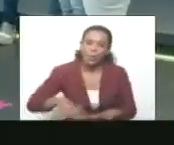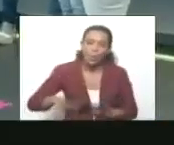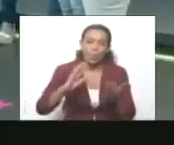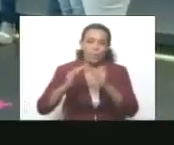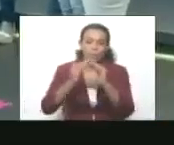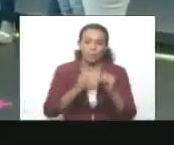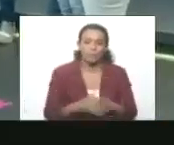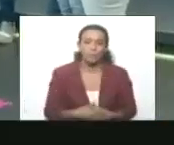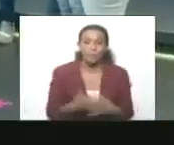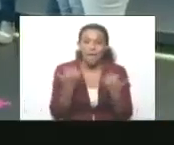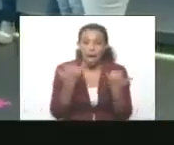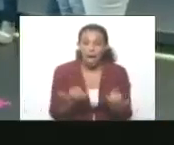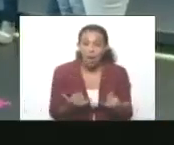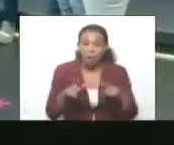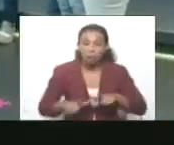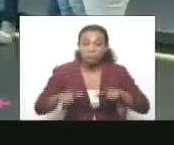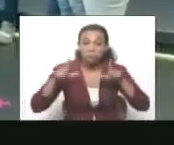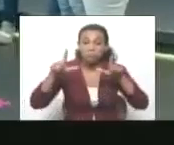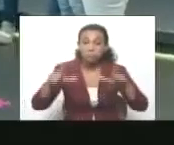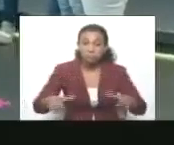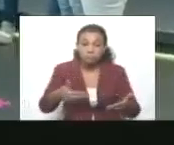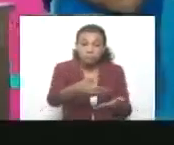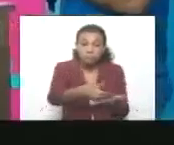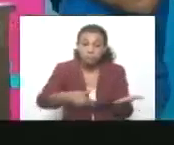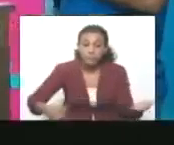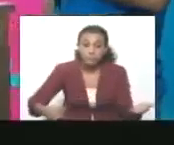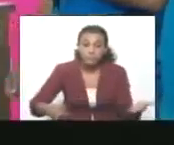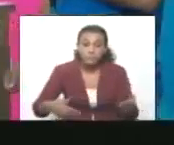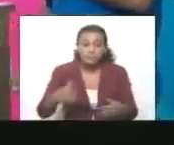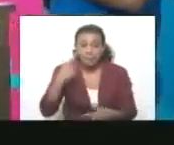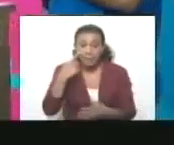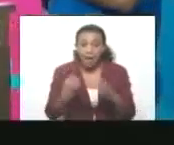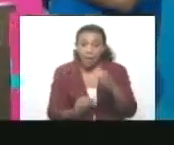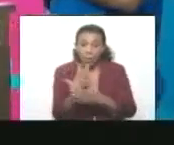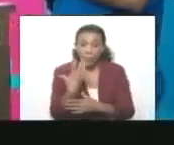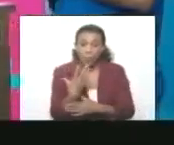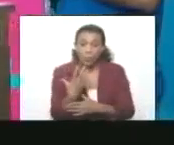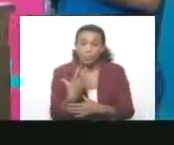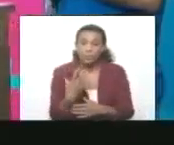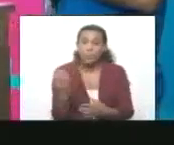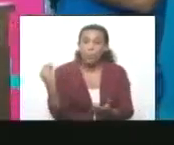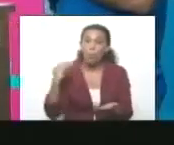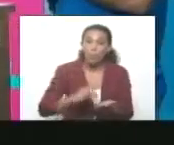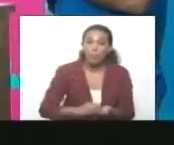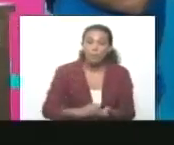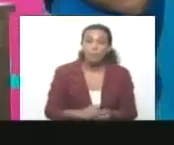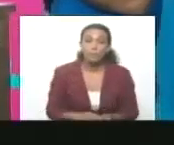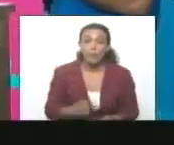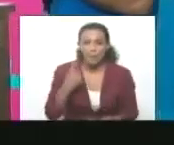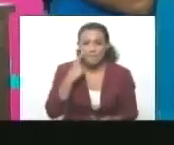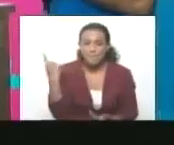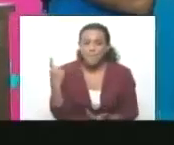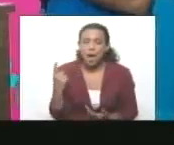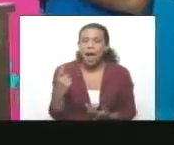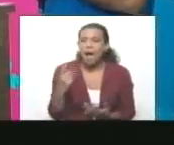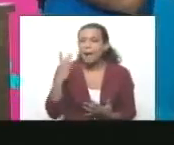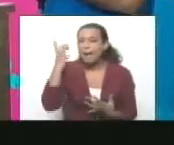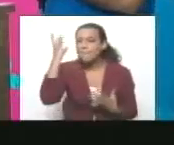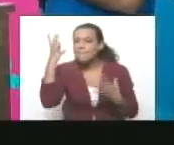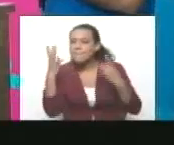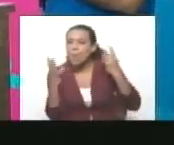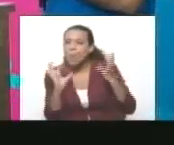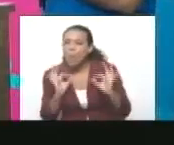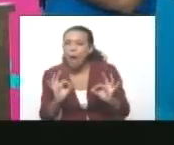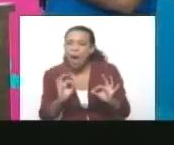el certificado, porque estamos construyendo una nueva historia y hay que dejar los hitos